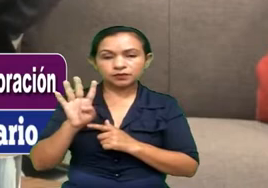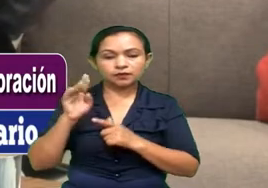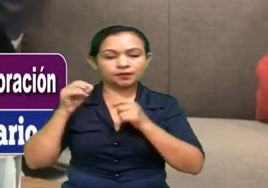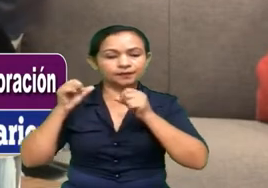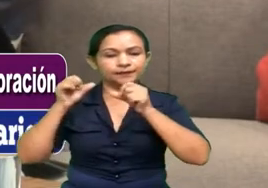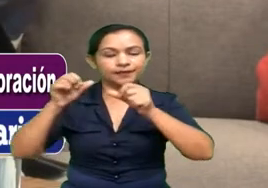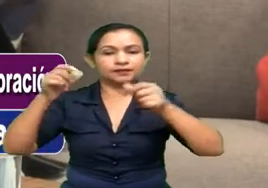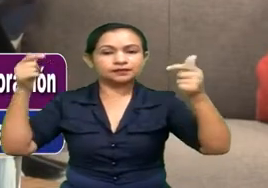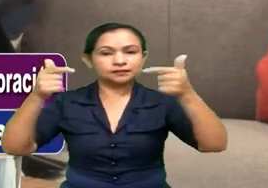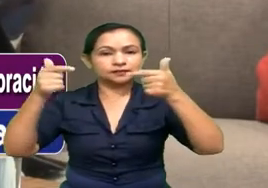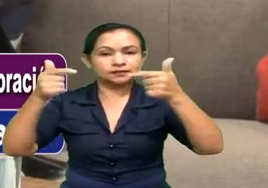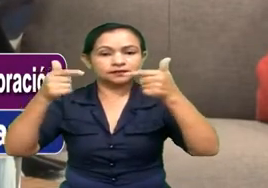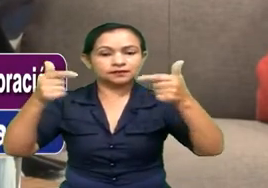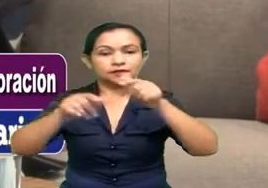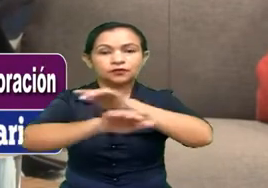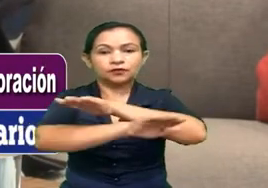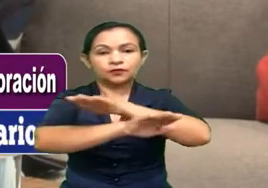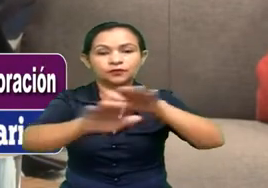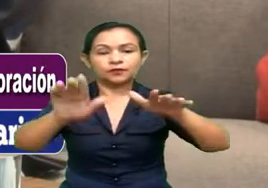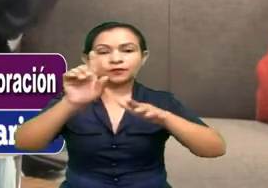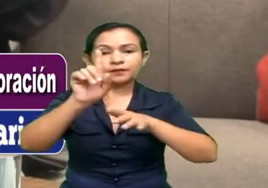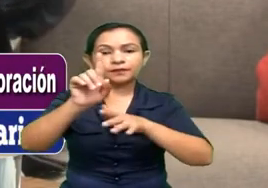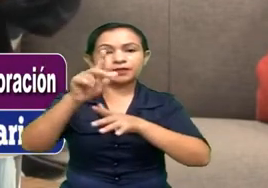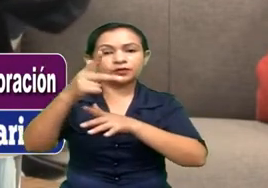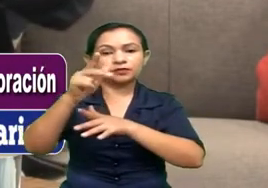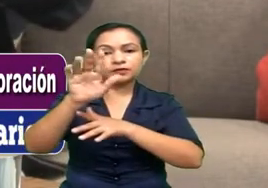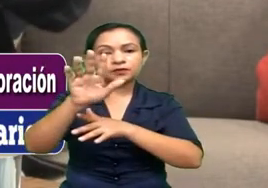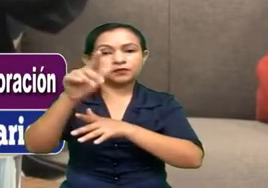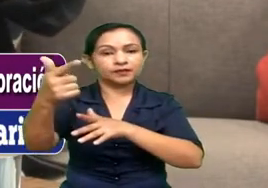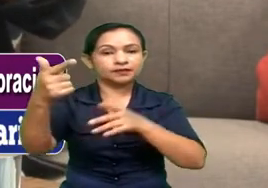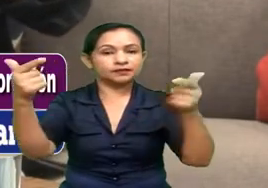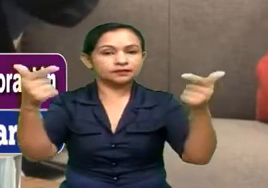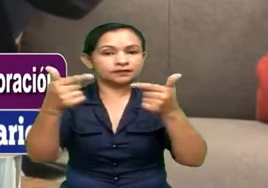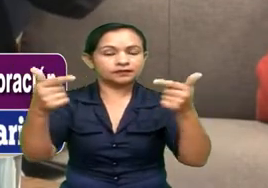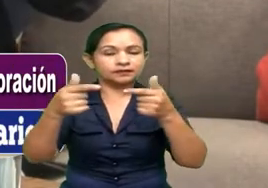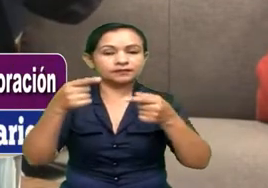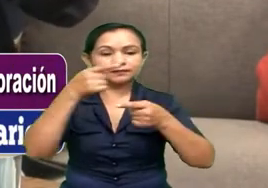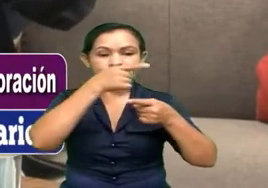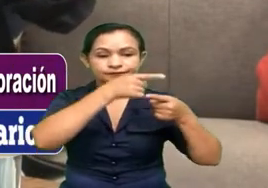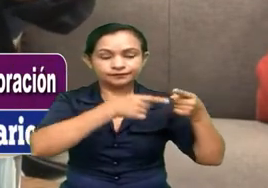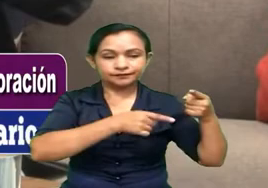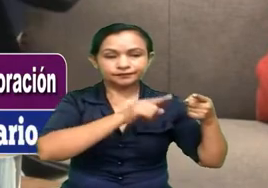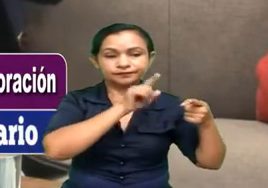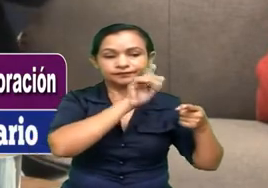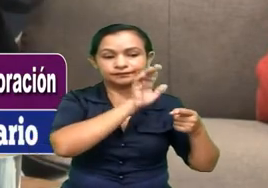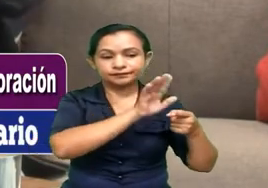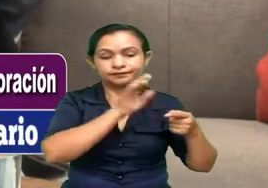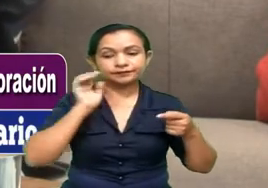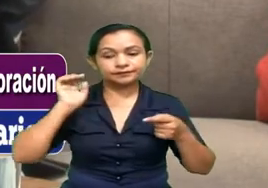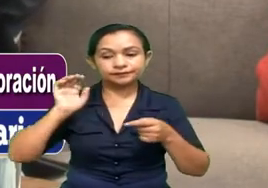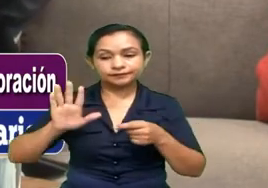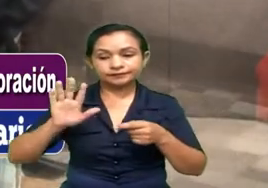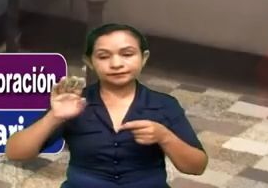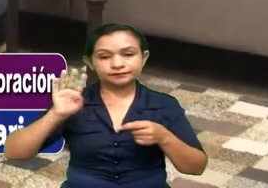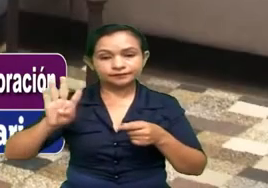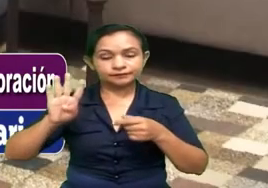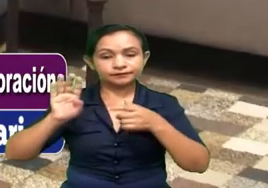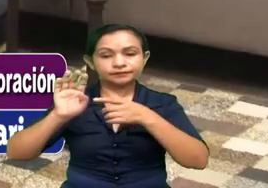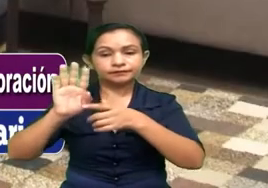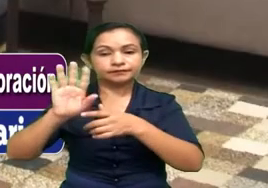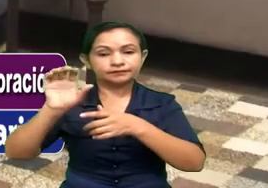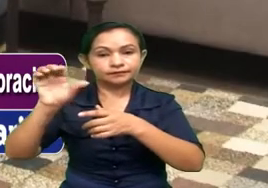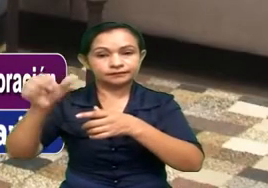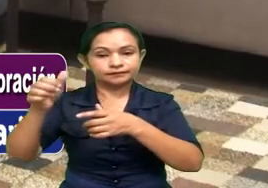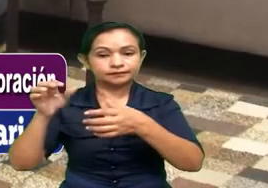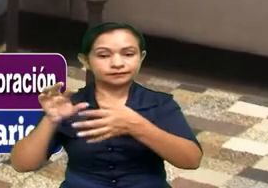y termina en 1857. Pero hay dos etapas, de 54 sí, a 56, uh-huh, se